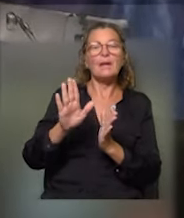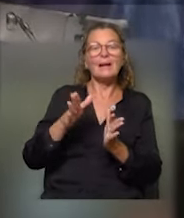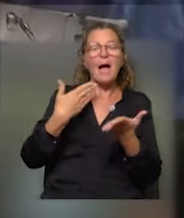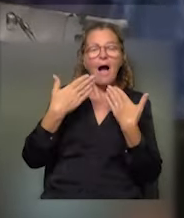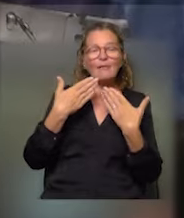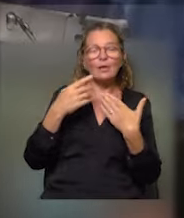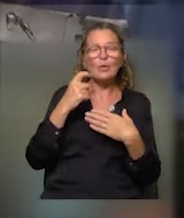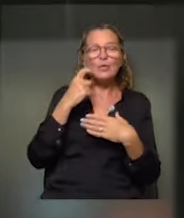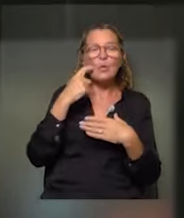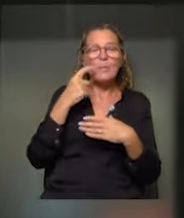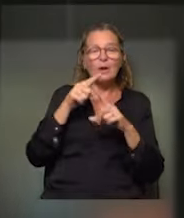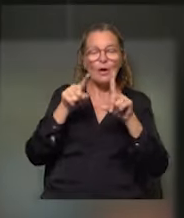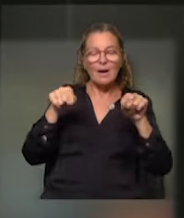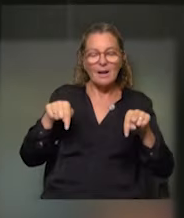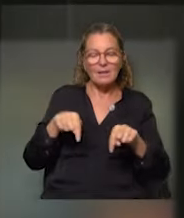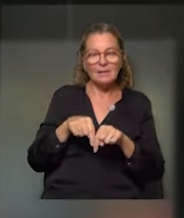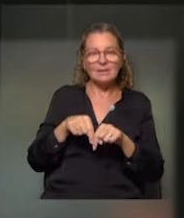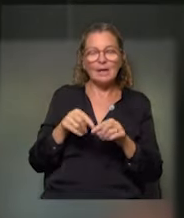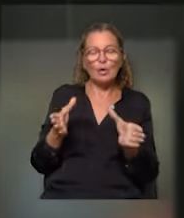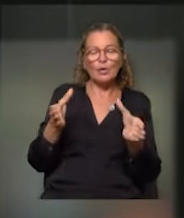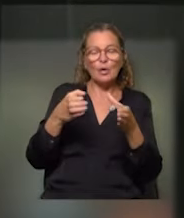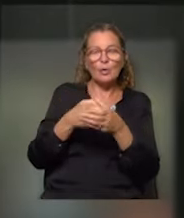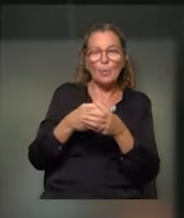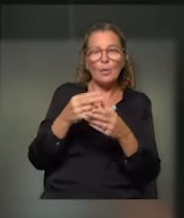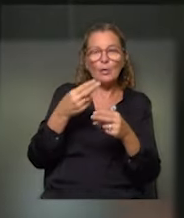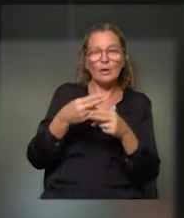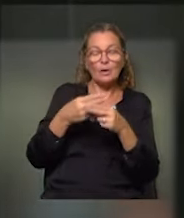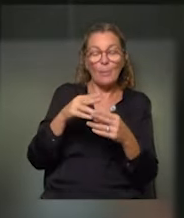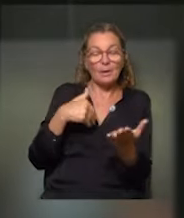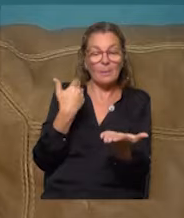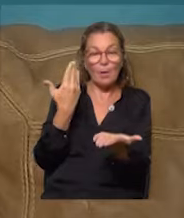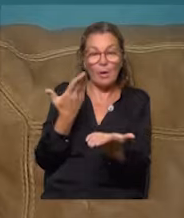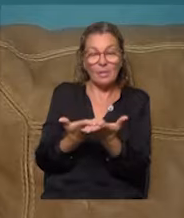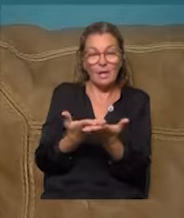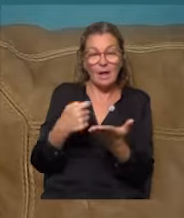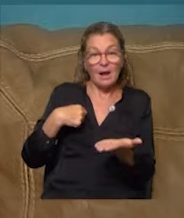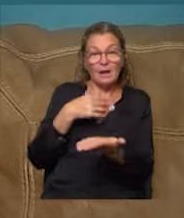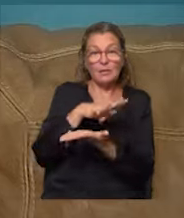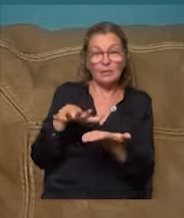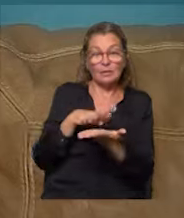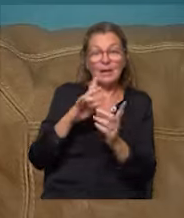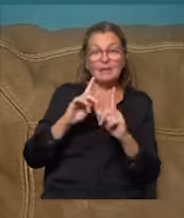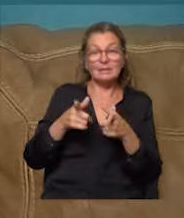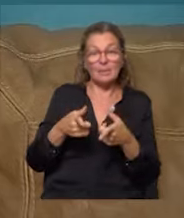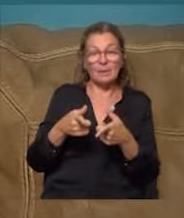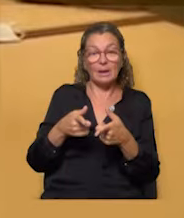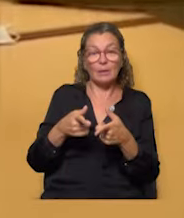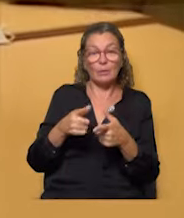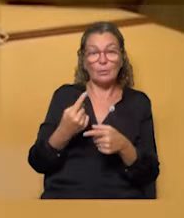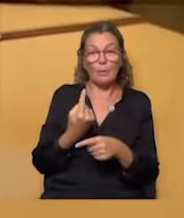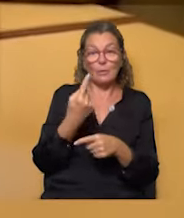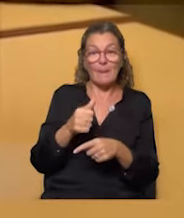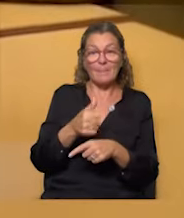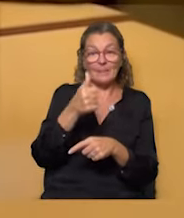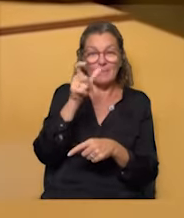con un número de lista que se exprese con un conjunto de nombres que le vamos a ofrecer a la sociedad y que se exprese con un candidato